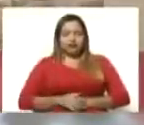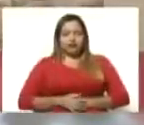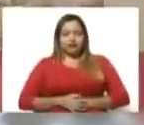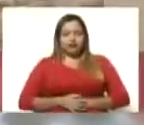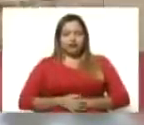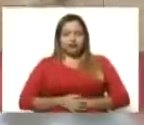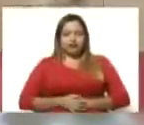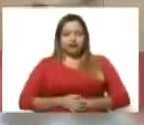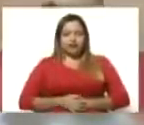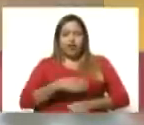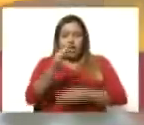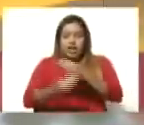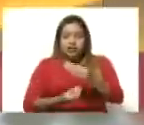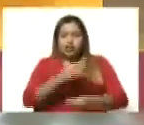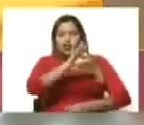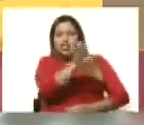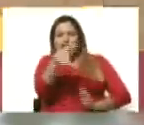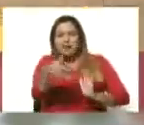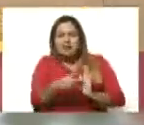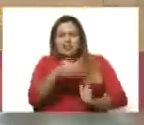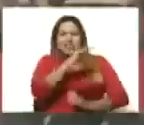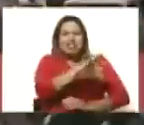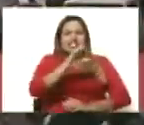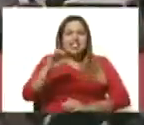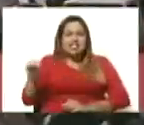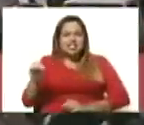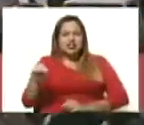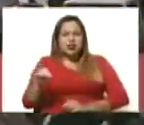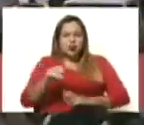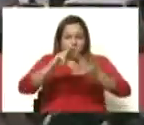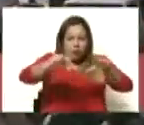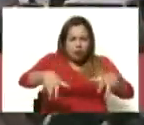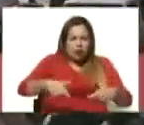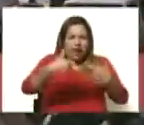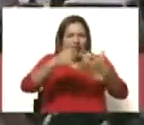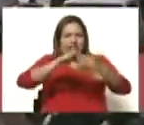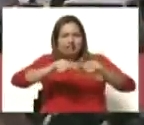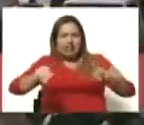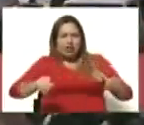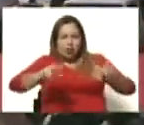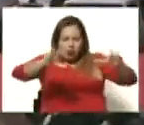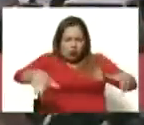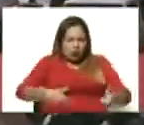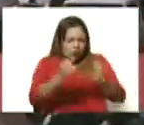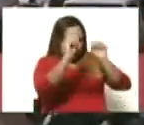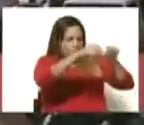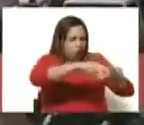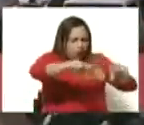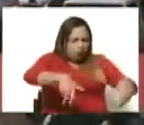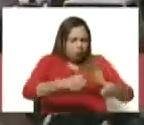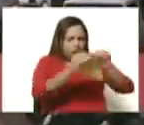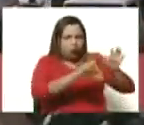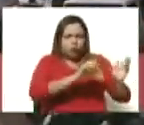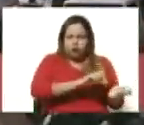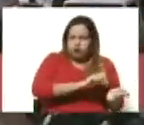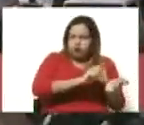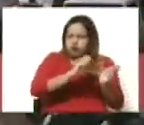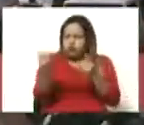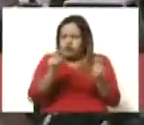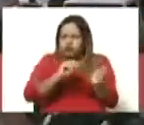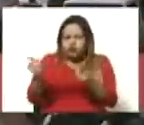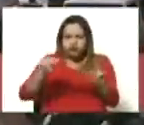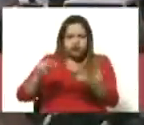Hemos hecho 3.300 viajes de lodo en camiones, 3.300. Hemos sacado,